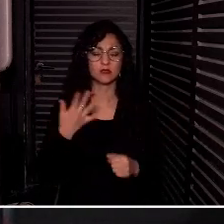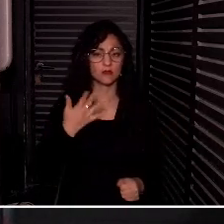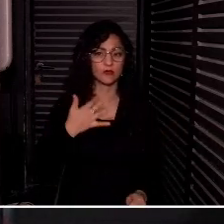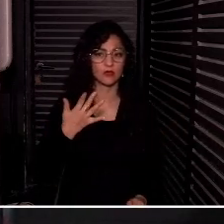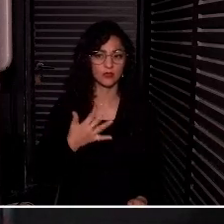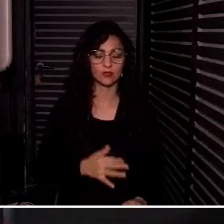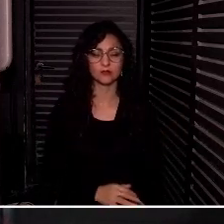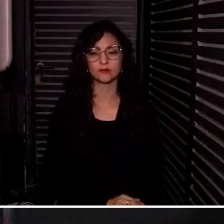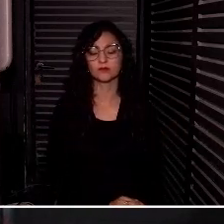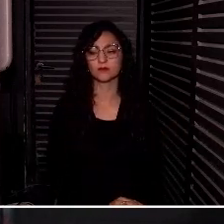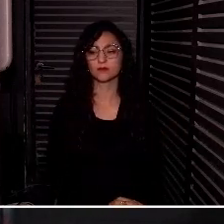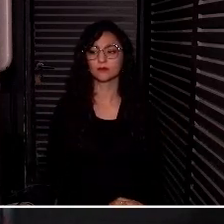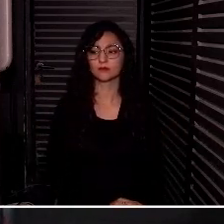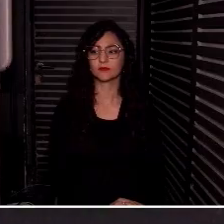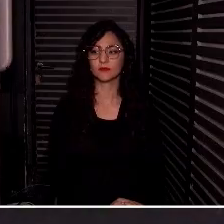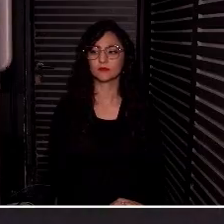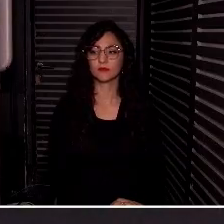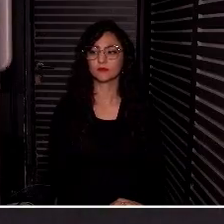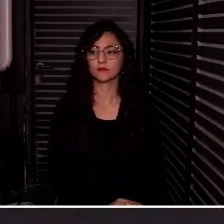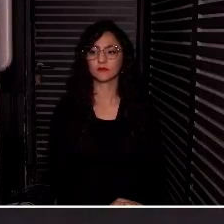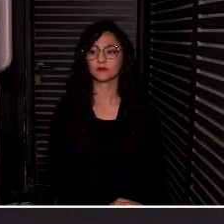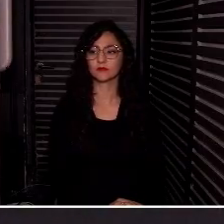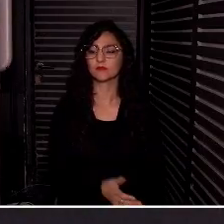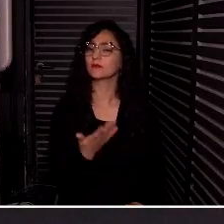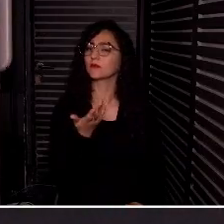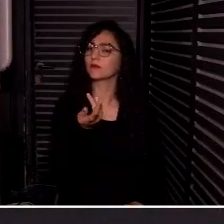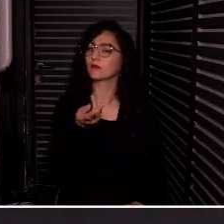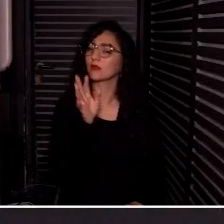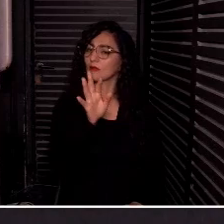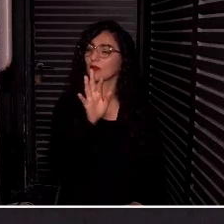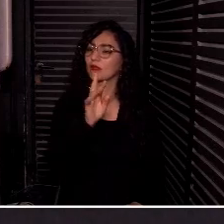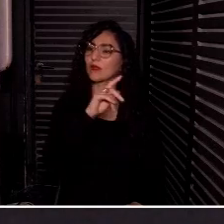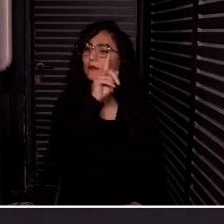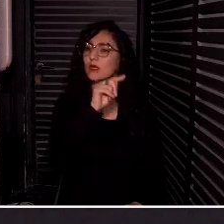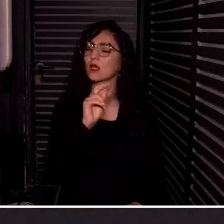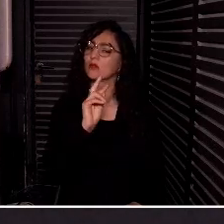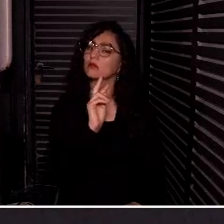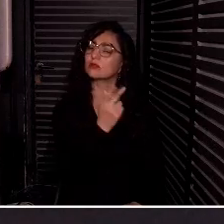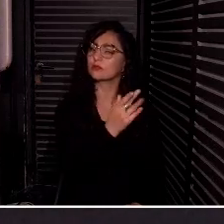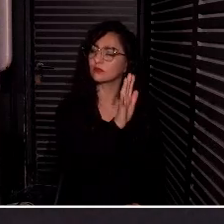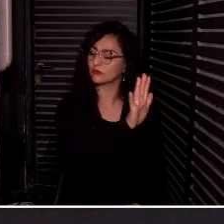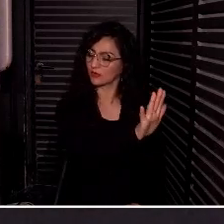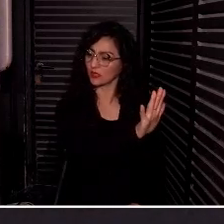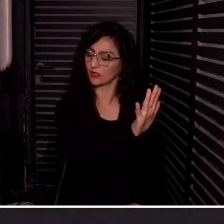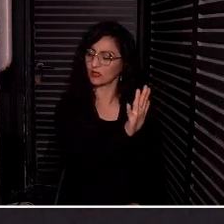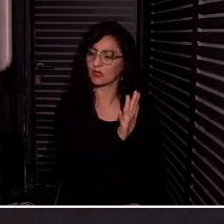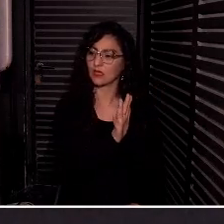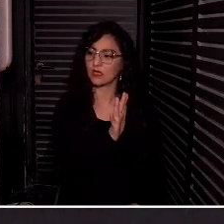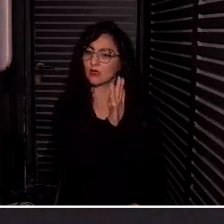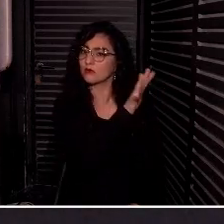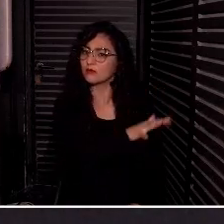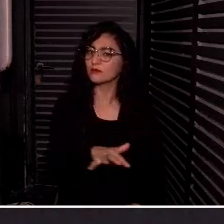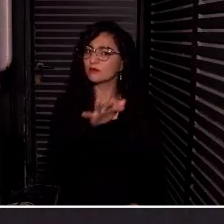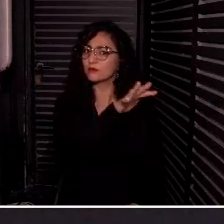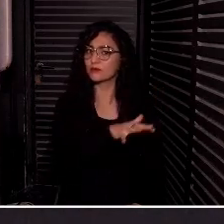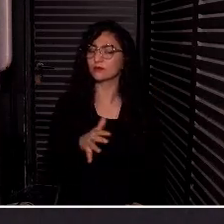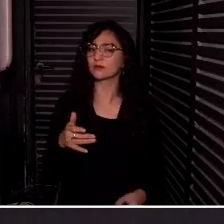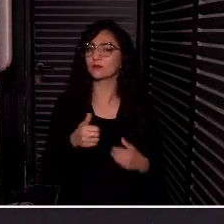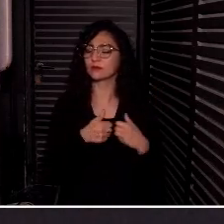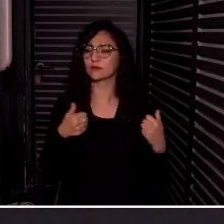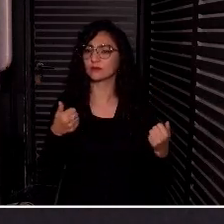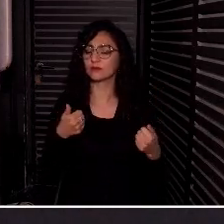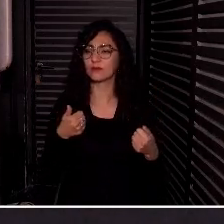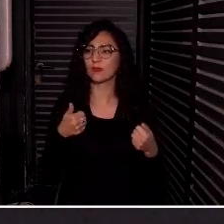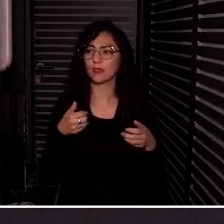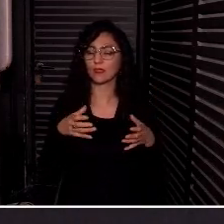democrática perfecto Permíteme volver un poco a la pregunta no a propósito de contextualizar lo que el presidente del directorio